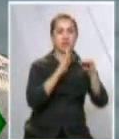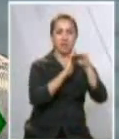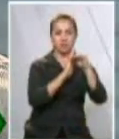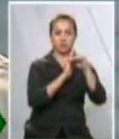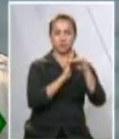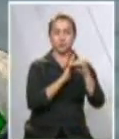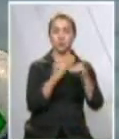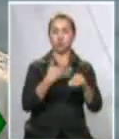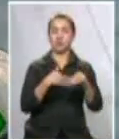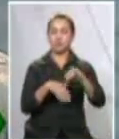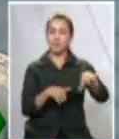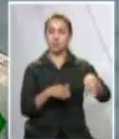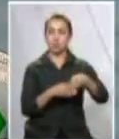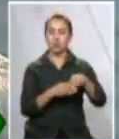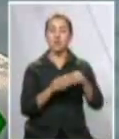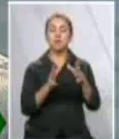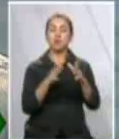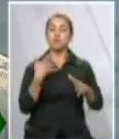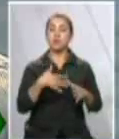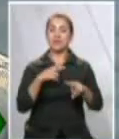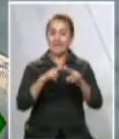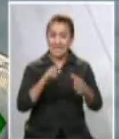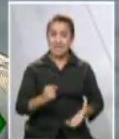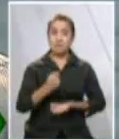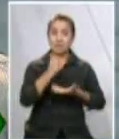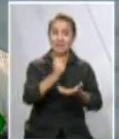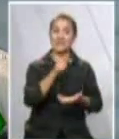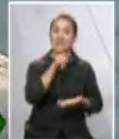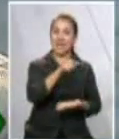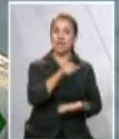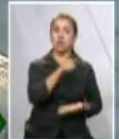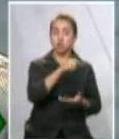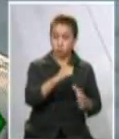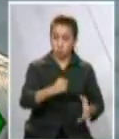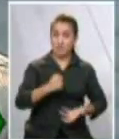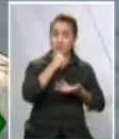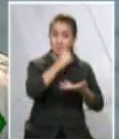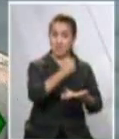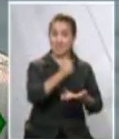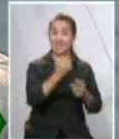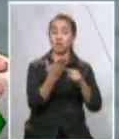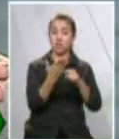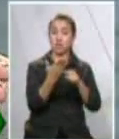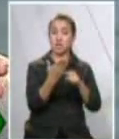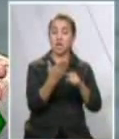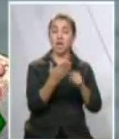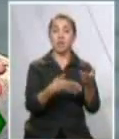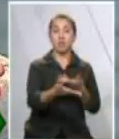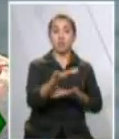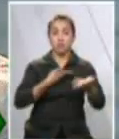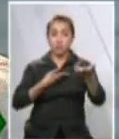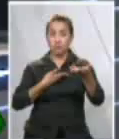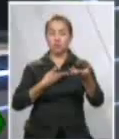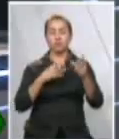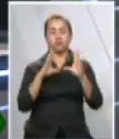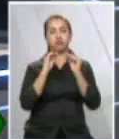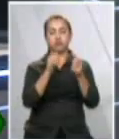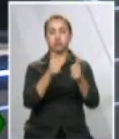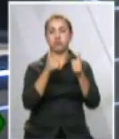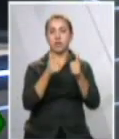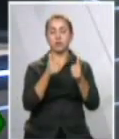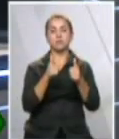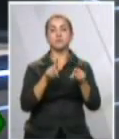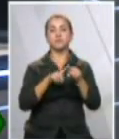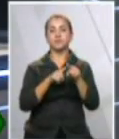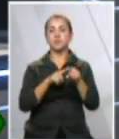ministro, ¿no? Y por eso es que es tan importante invertir ahí, ¿no? Porque si tú inviertes ahí, el retorno es infinito, ¿ya? Porque